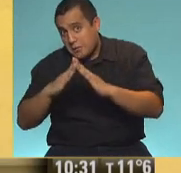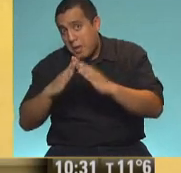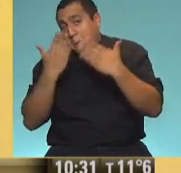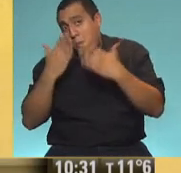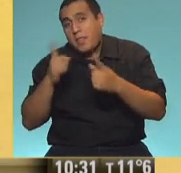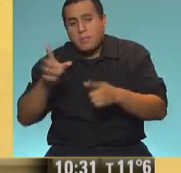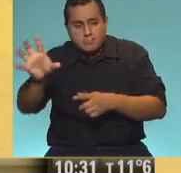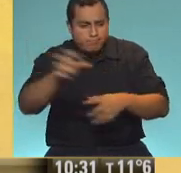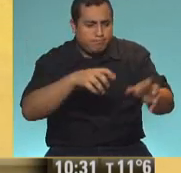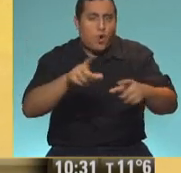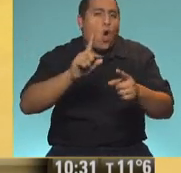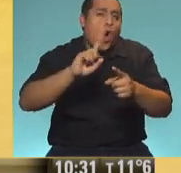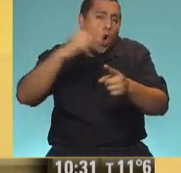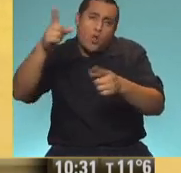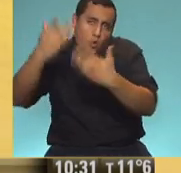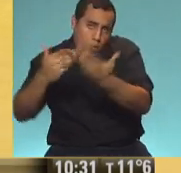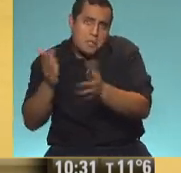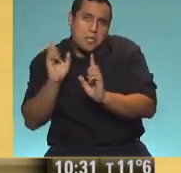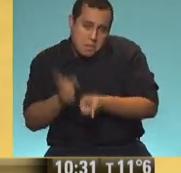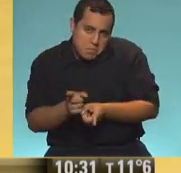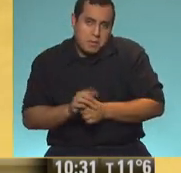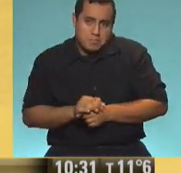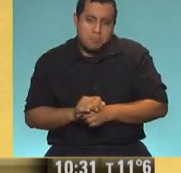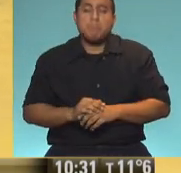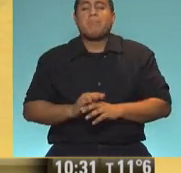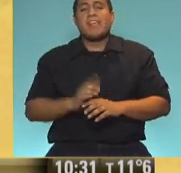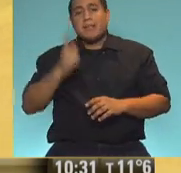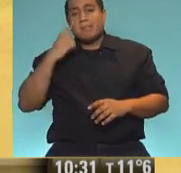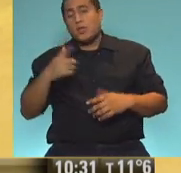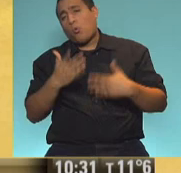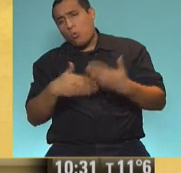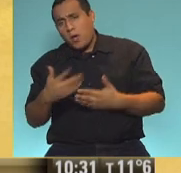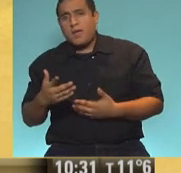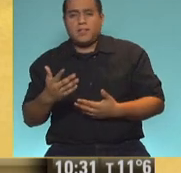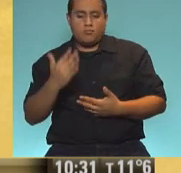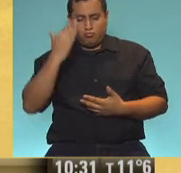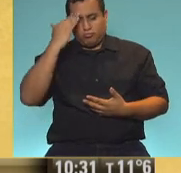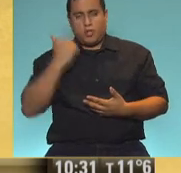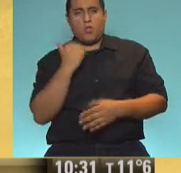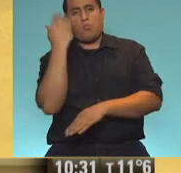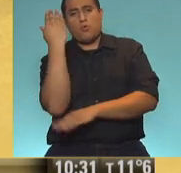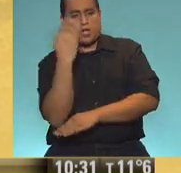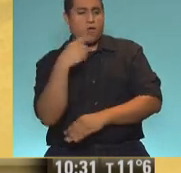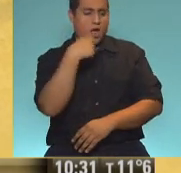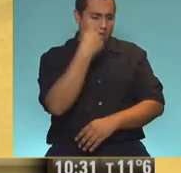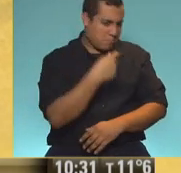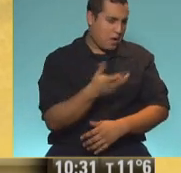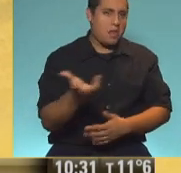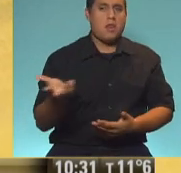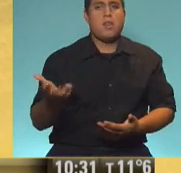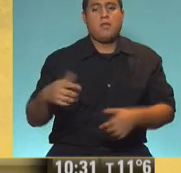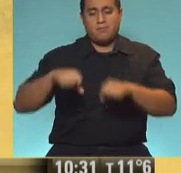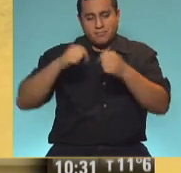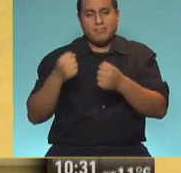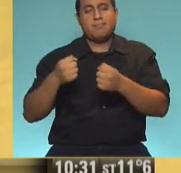juntaron un montón de otras cosas para jugar. Entonces encontramos... Juguetes, soldaditos, muñequitos, animales, sacacorcho